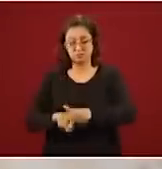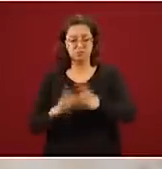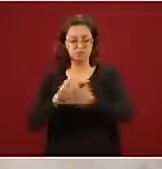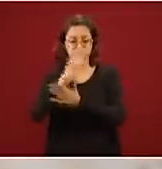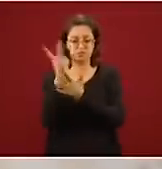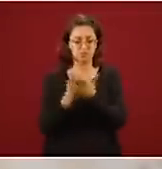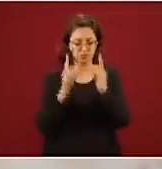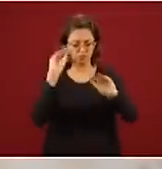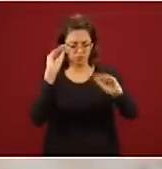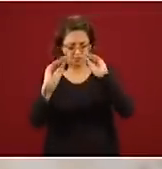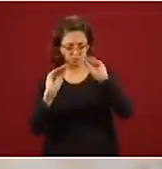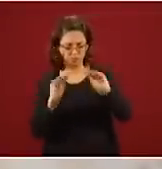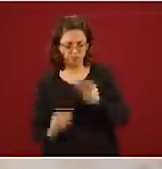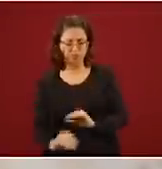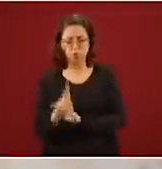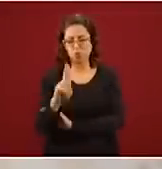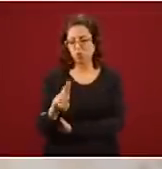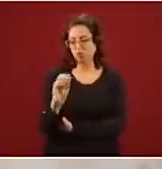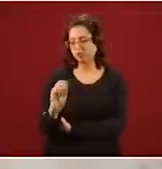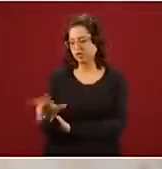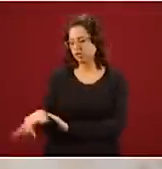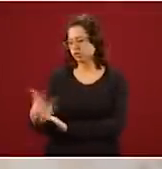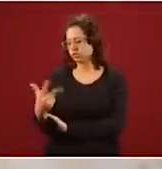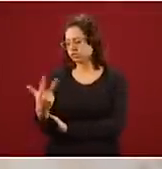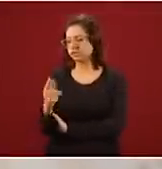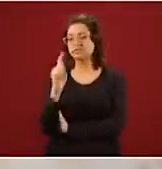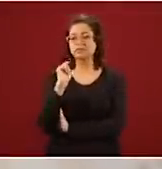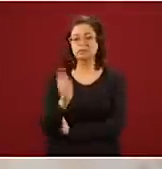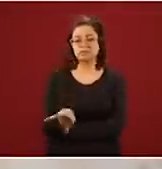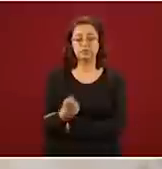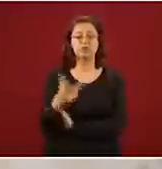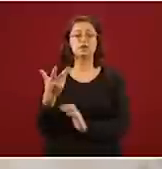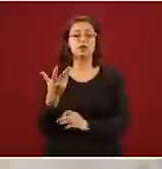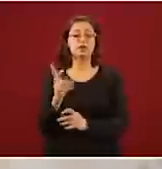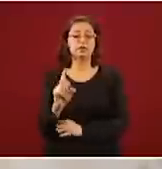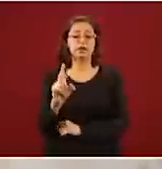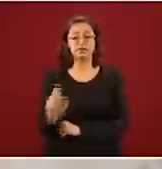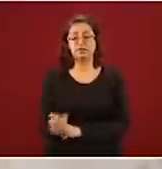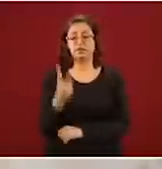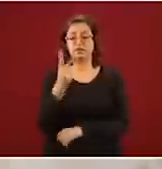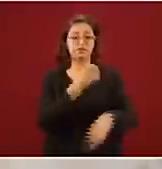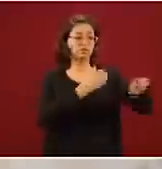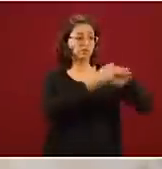programa conocido como U013, que beneficia a todas las 32